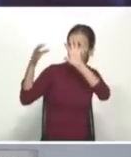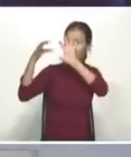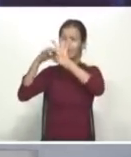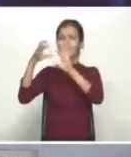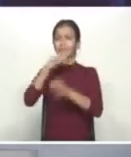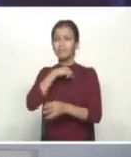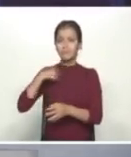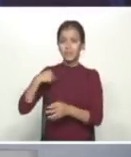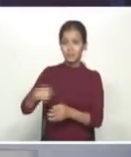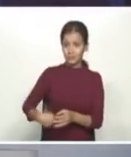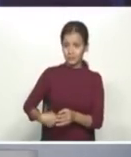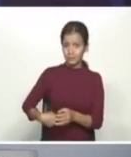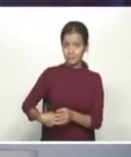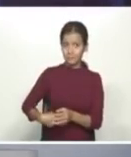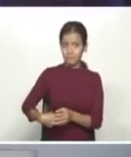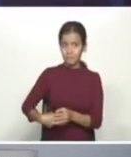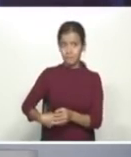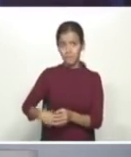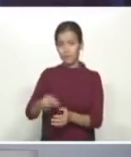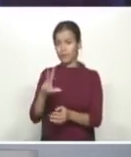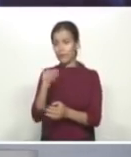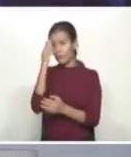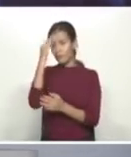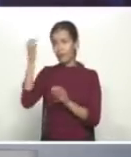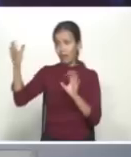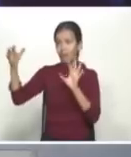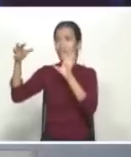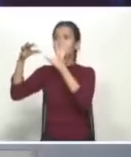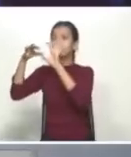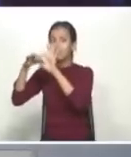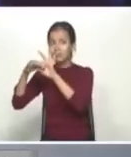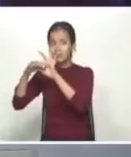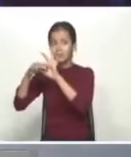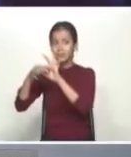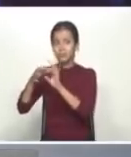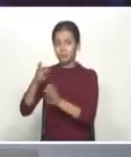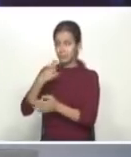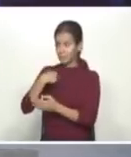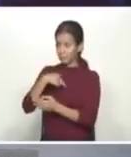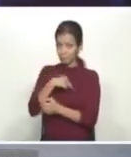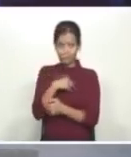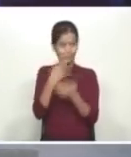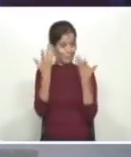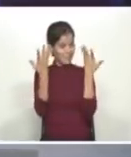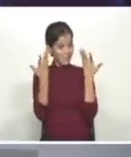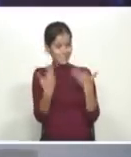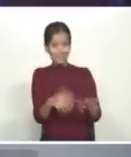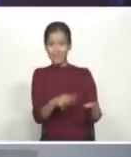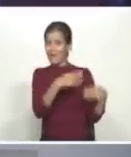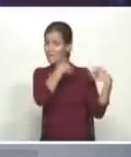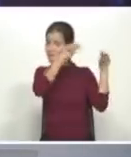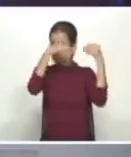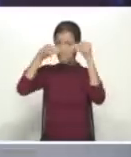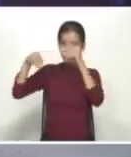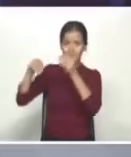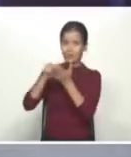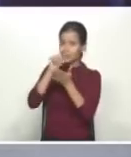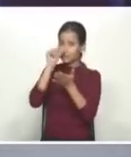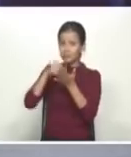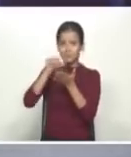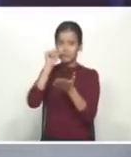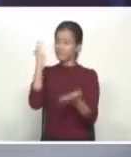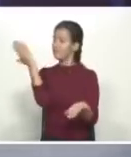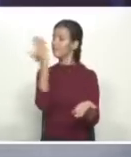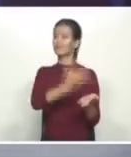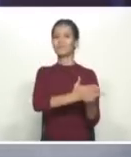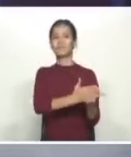se han aperturado relaciones con China. Es que ya no somos narcoestado, somos país. Y como país podemos tener relaciones